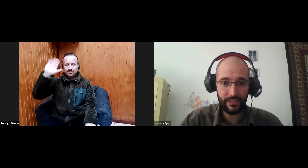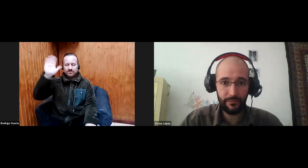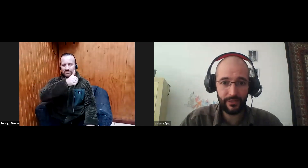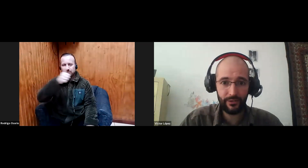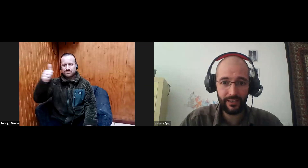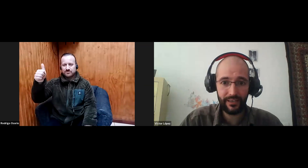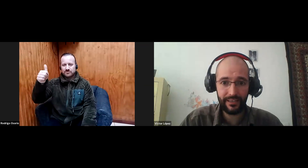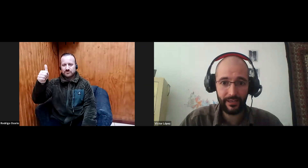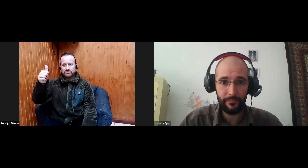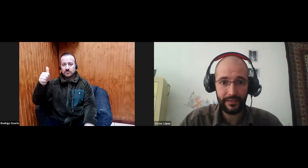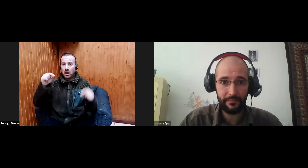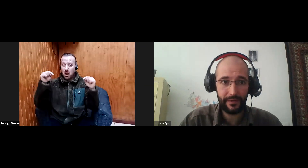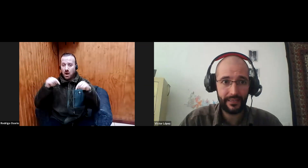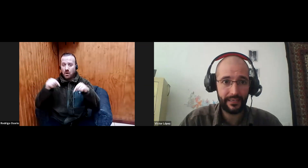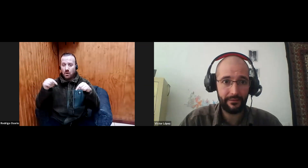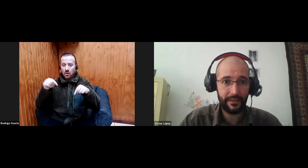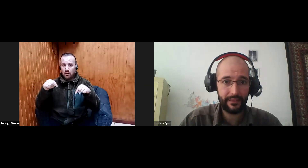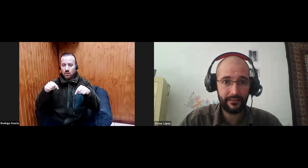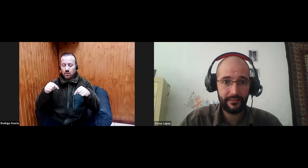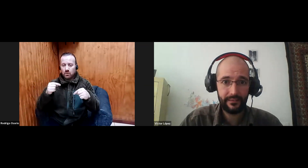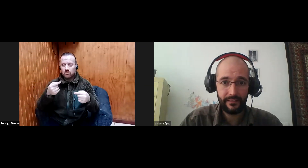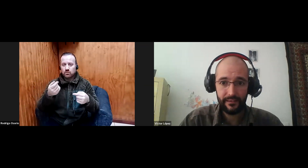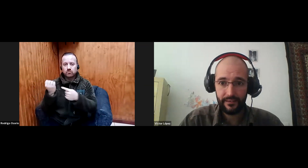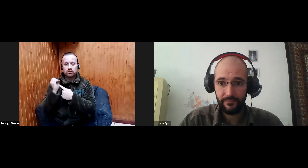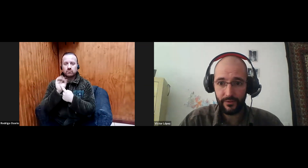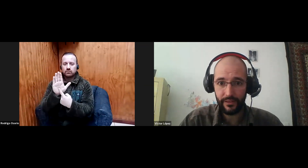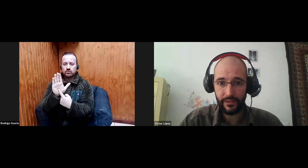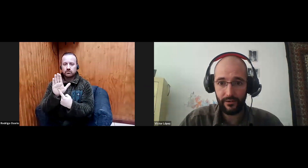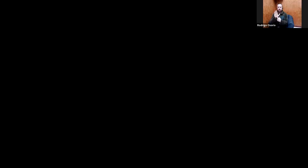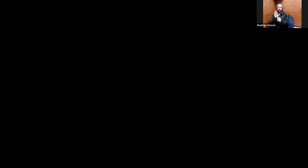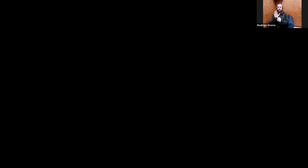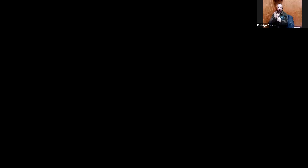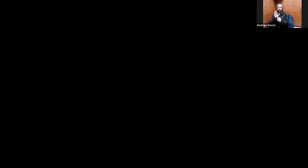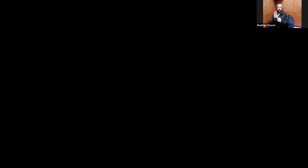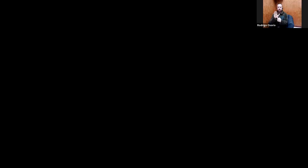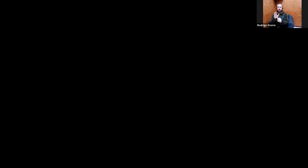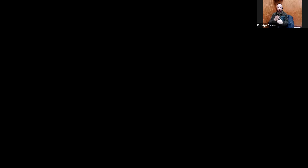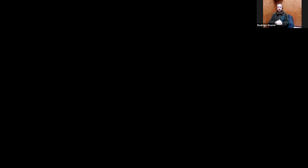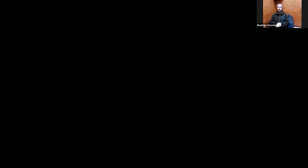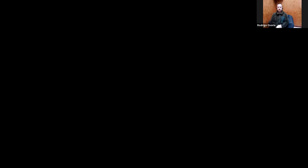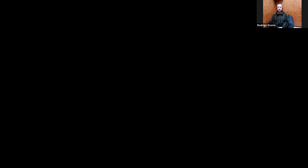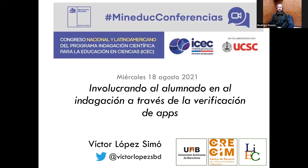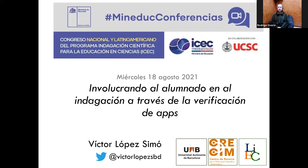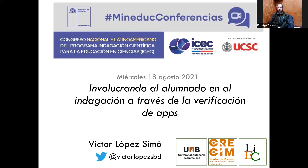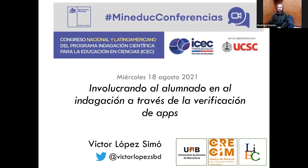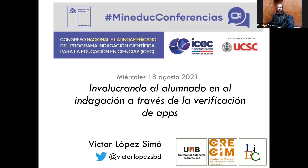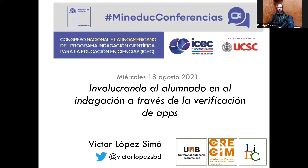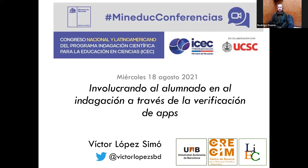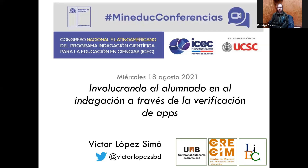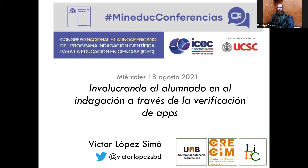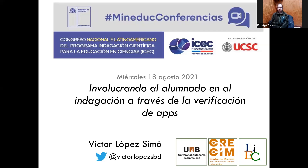Creo que ahora es el momento de compartir mi pantalla, ¿verdad? Voy a hacerlo. Espero que ahora esté